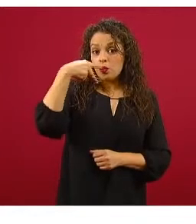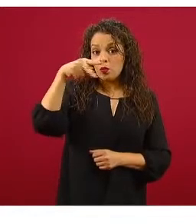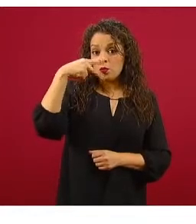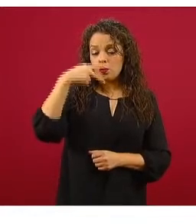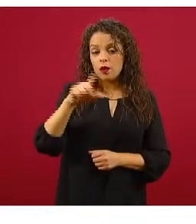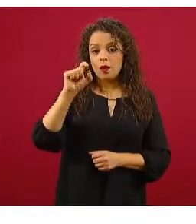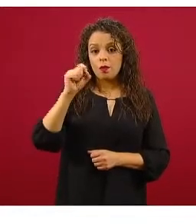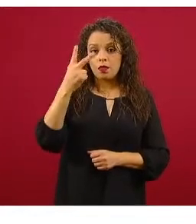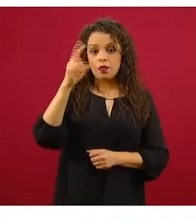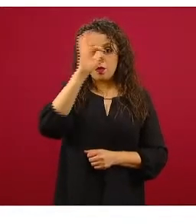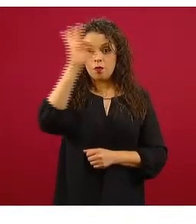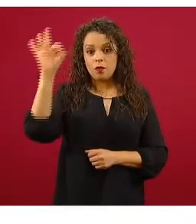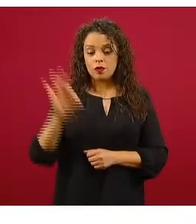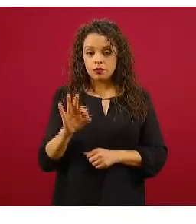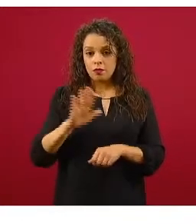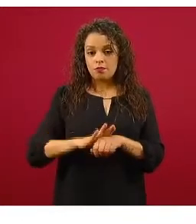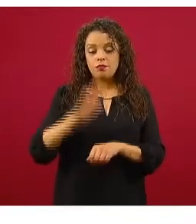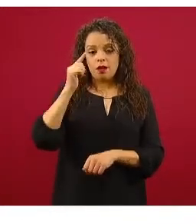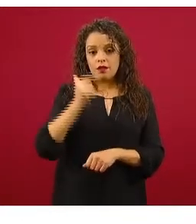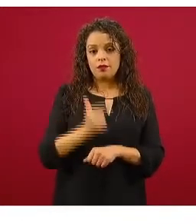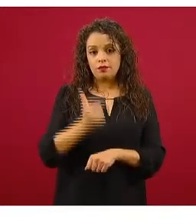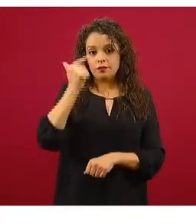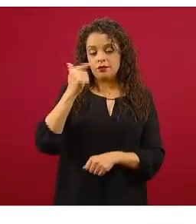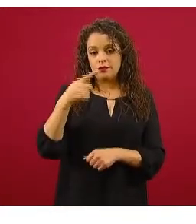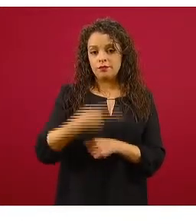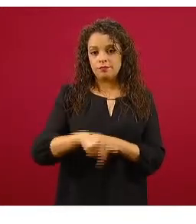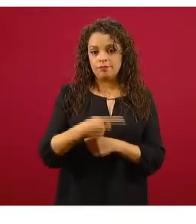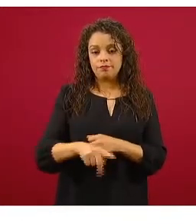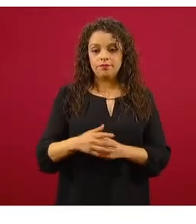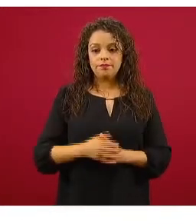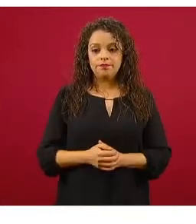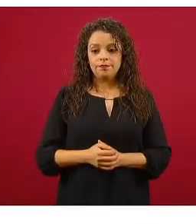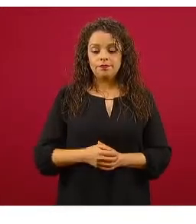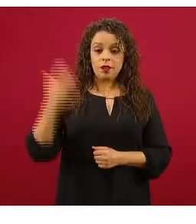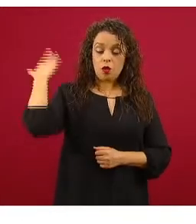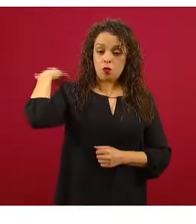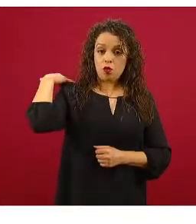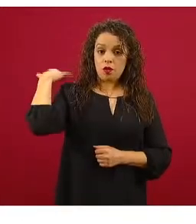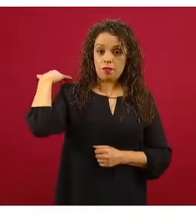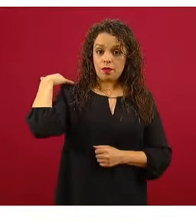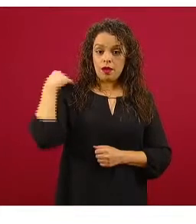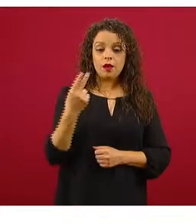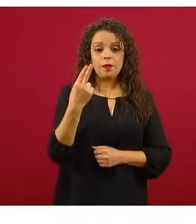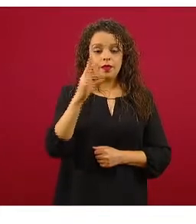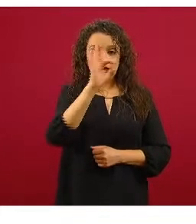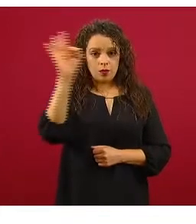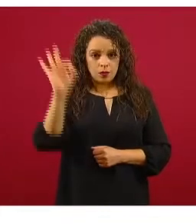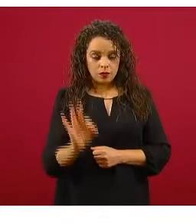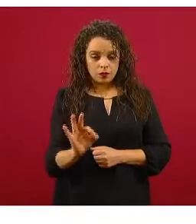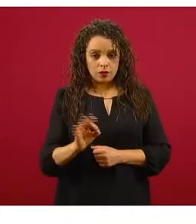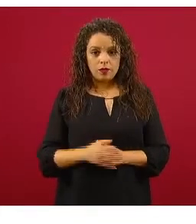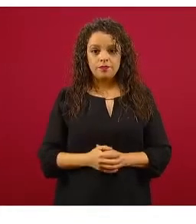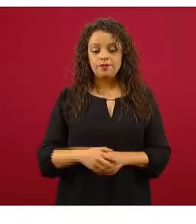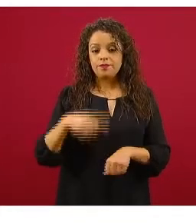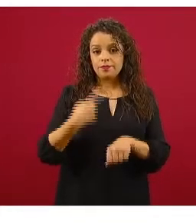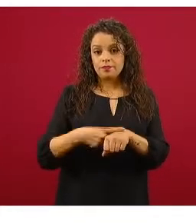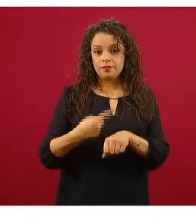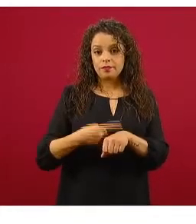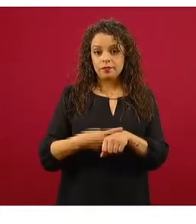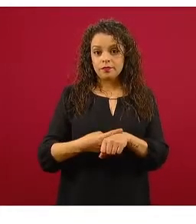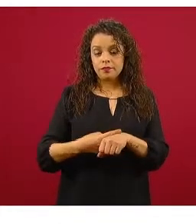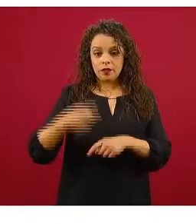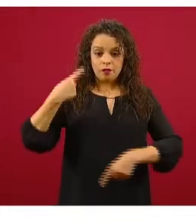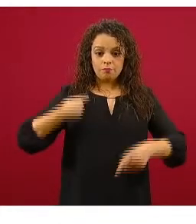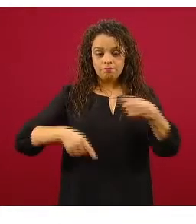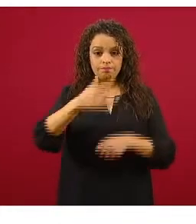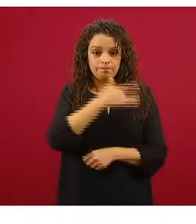el 22%, la enfermedad pulmonar obstructiva crónica en 25%, la enfermedad cardiovascular 7%